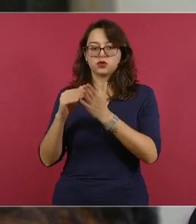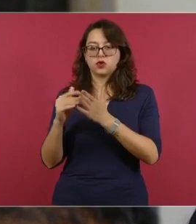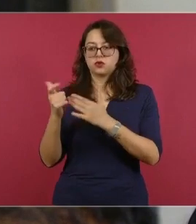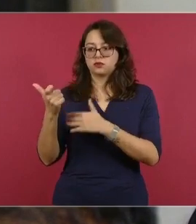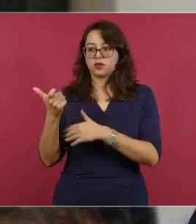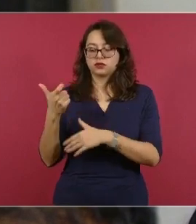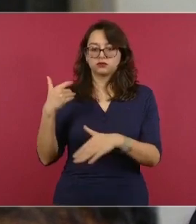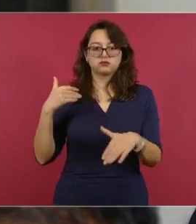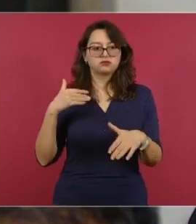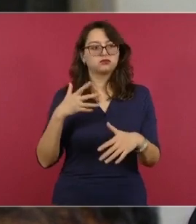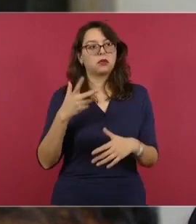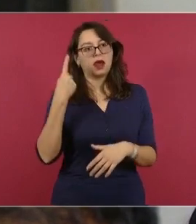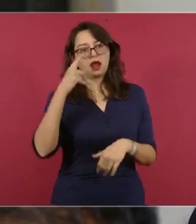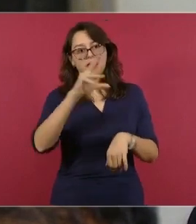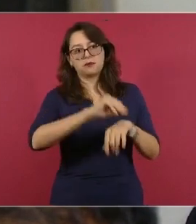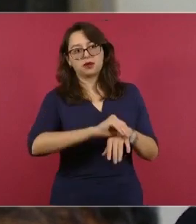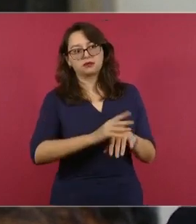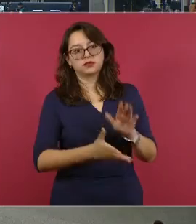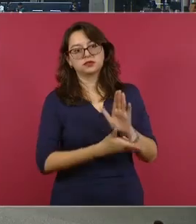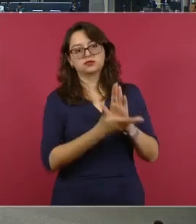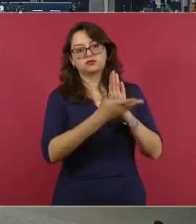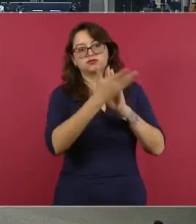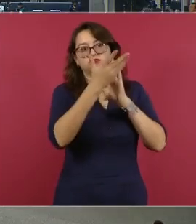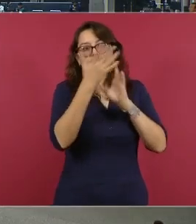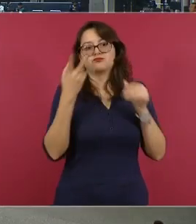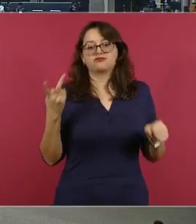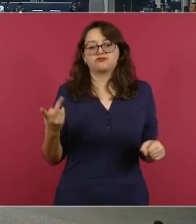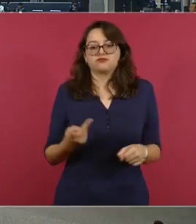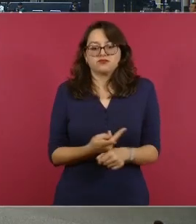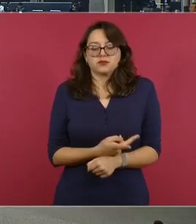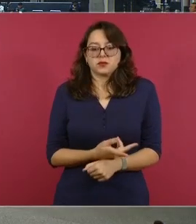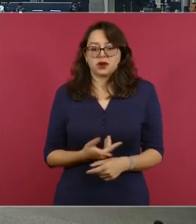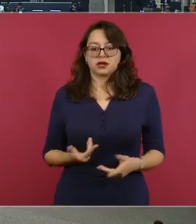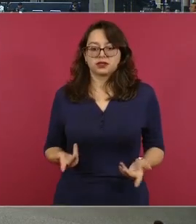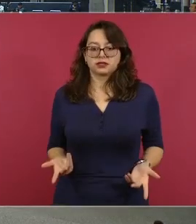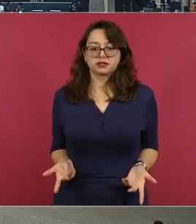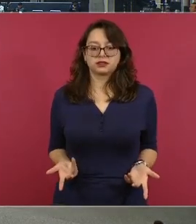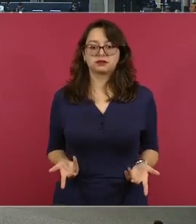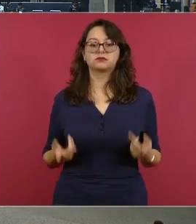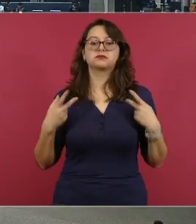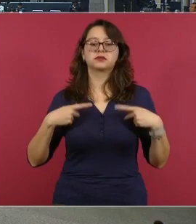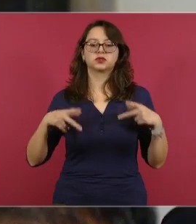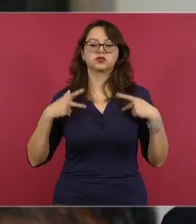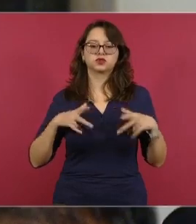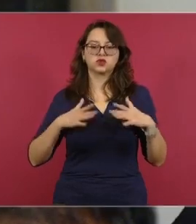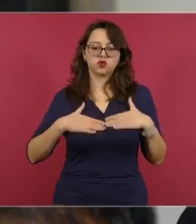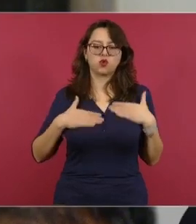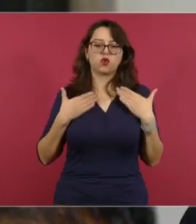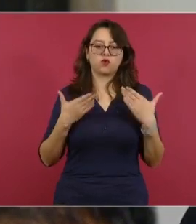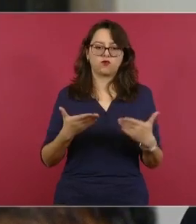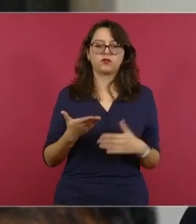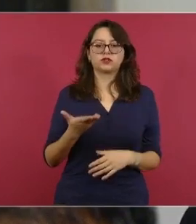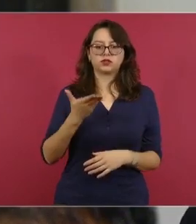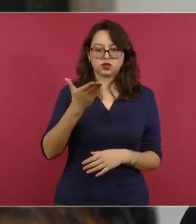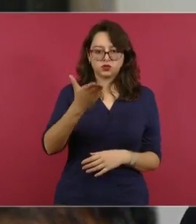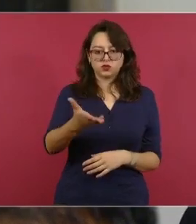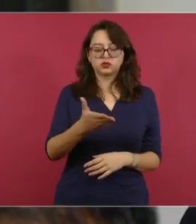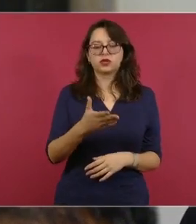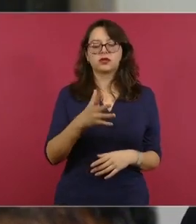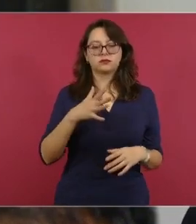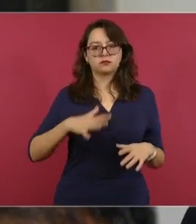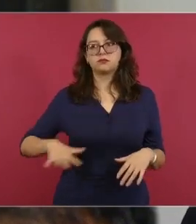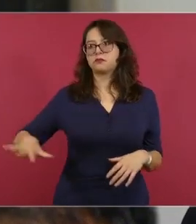es obsoleto, presidente. Pues usted, la gente todavía cree en usted, y prueba de ello pues que ocupa el segundo lugar a nivel